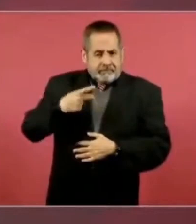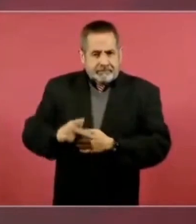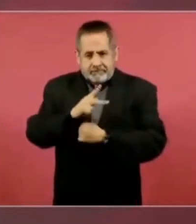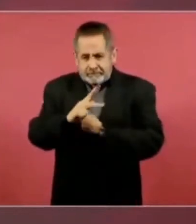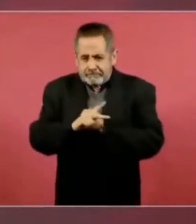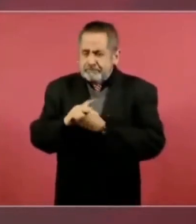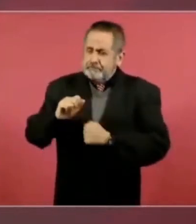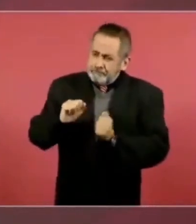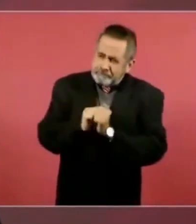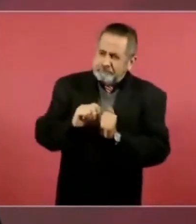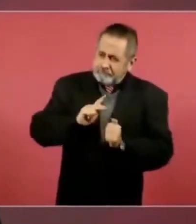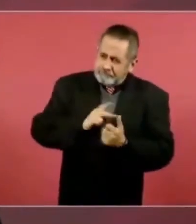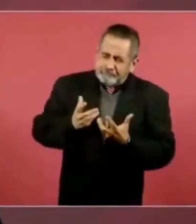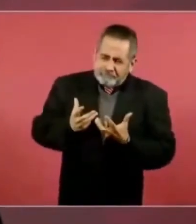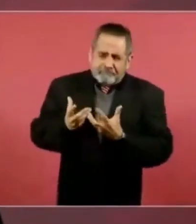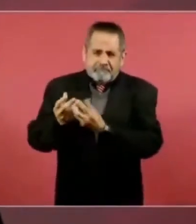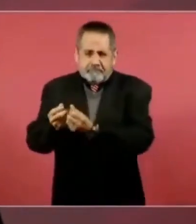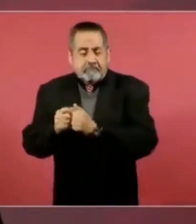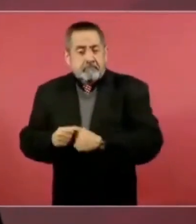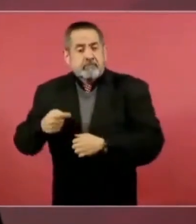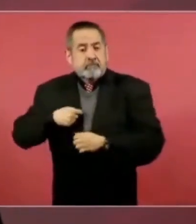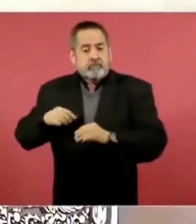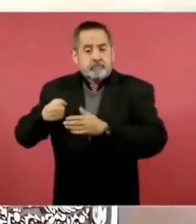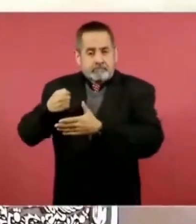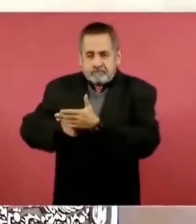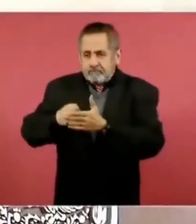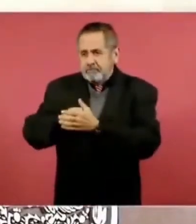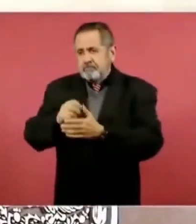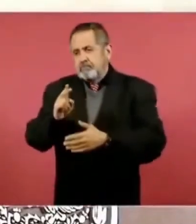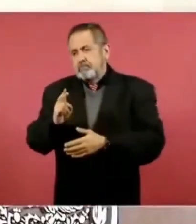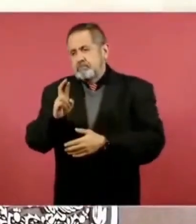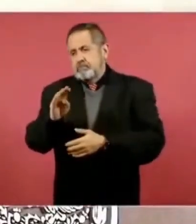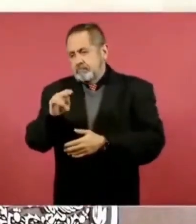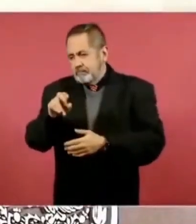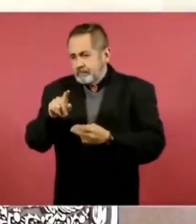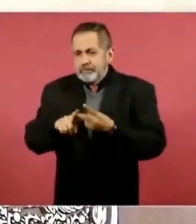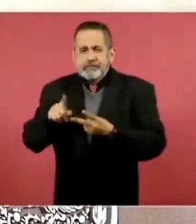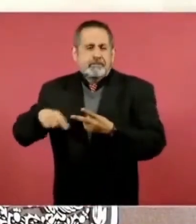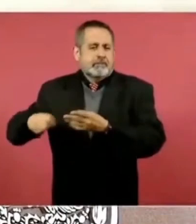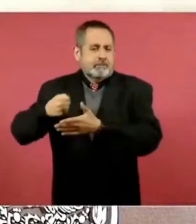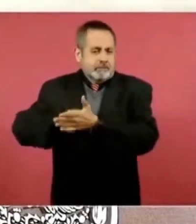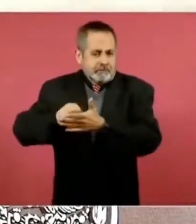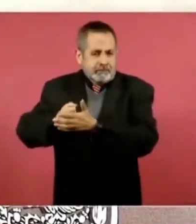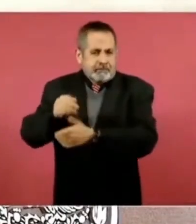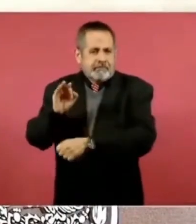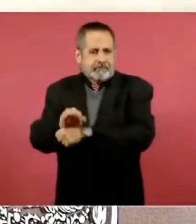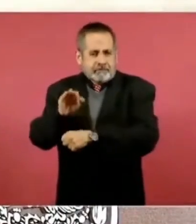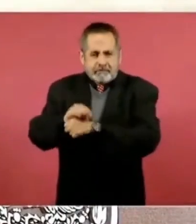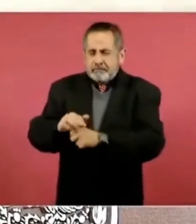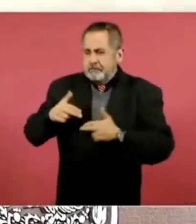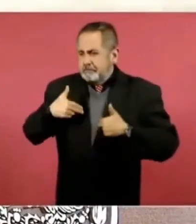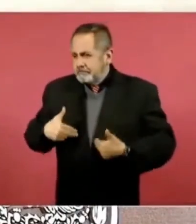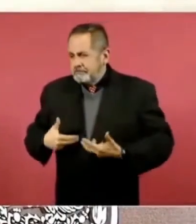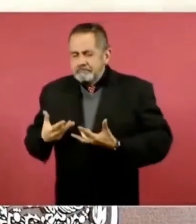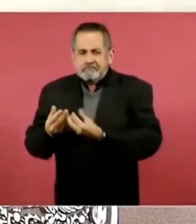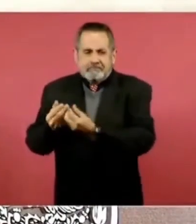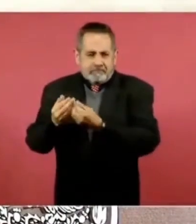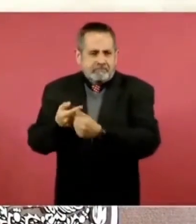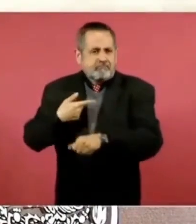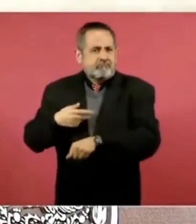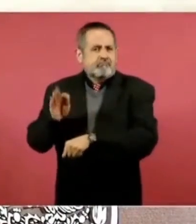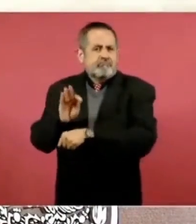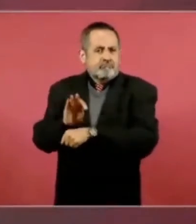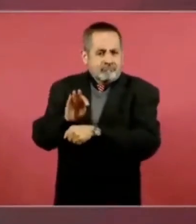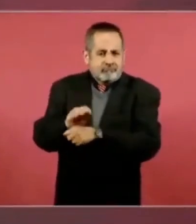pueblo. He estado en el movimiento urbano, he estado en luchas por defensa de los derechos humanos, en defensa